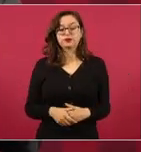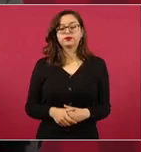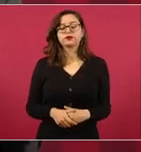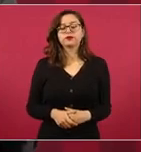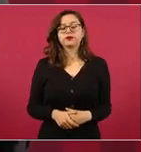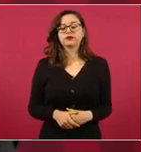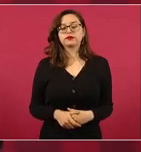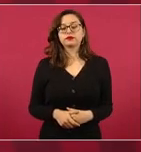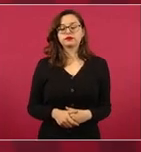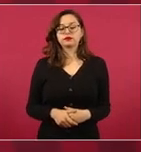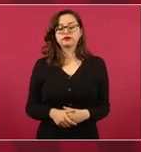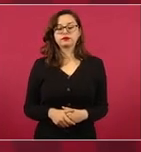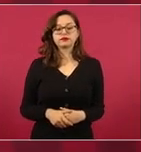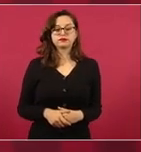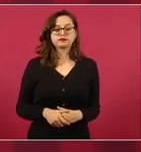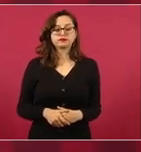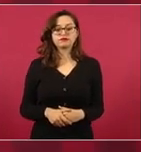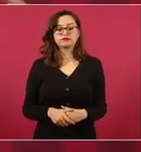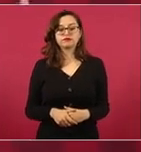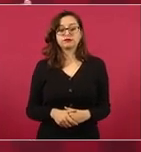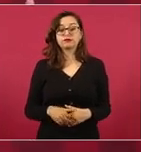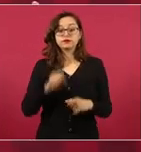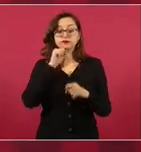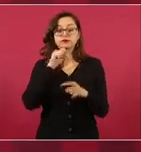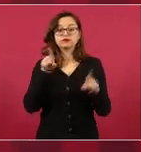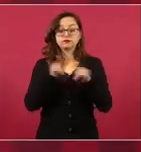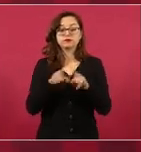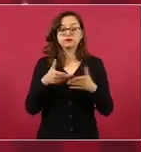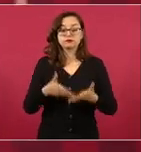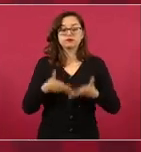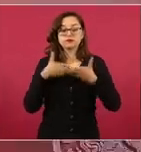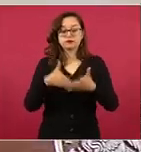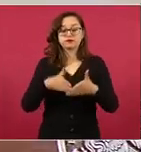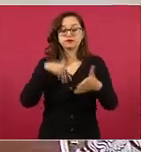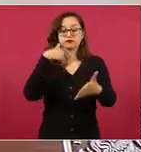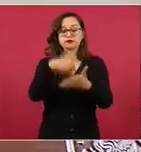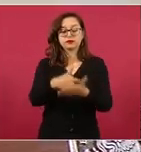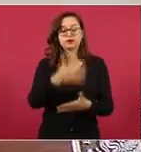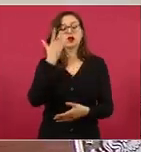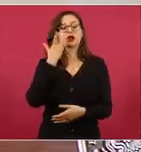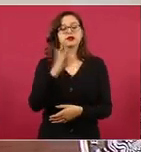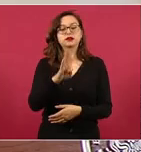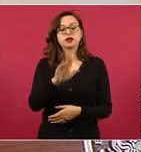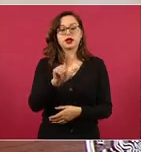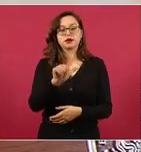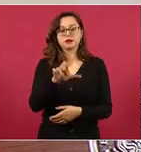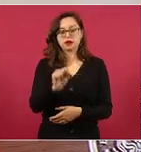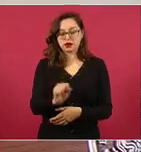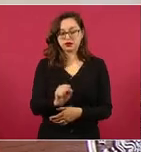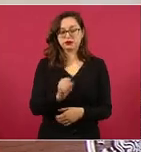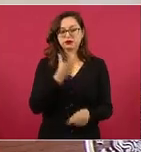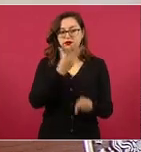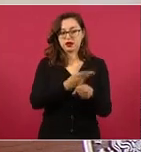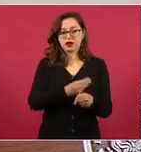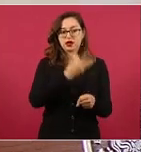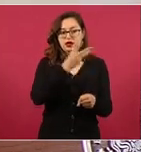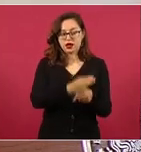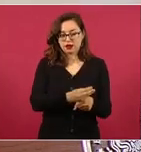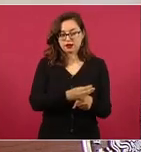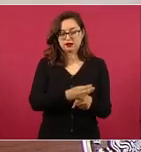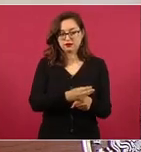rehabilitando también el puerto de San Blas, en Tepic, y de Boca de